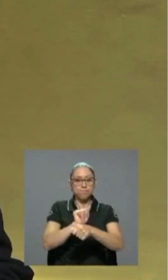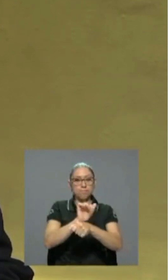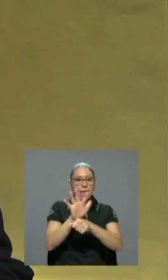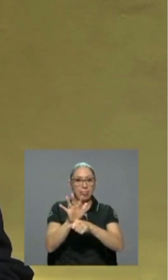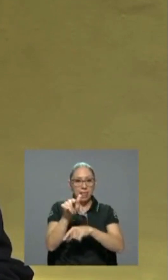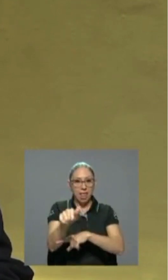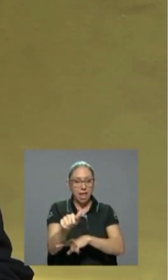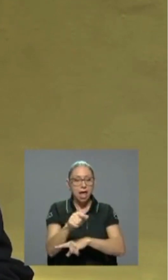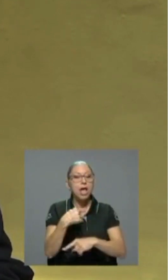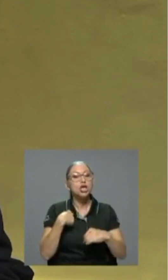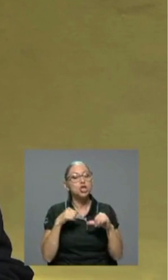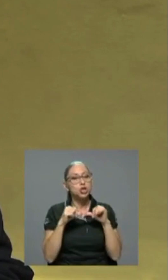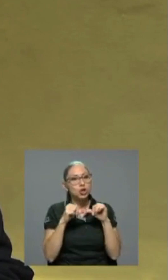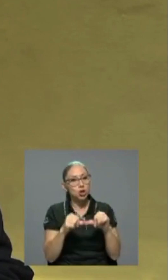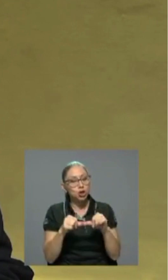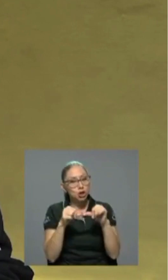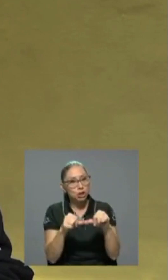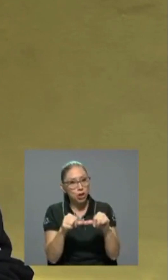sigo